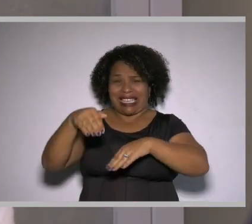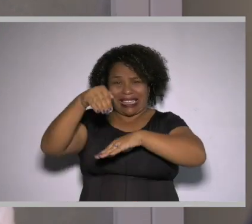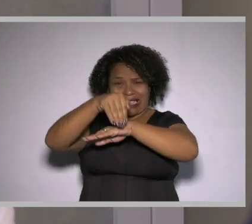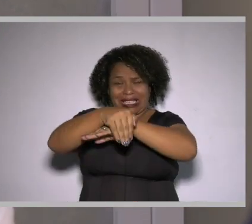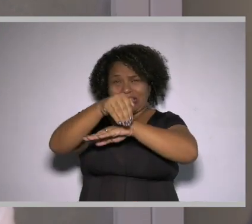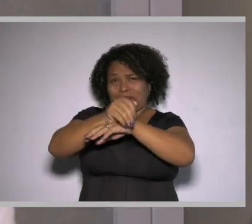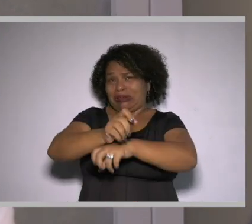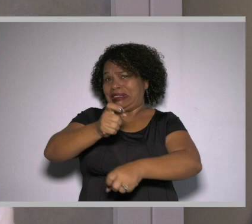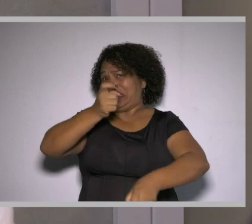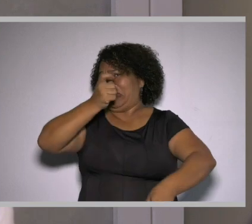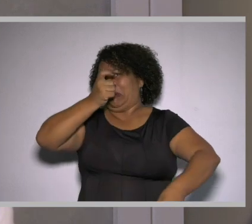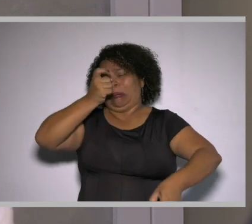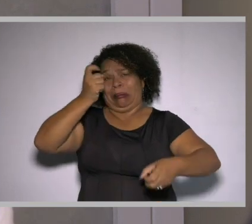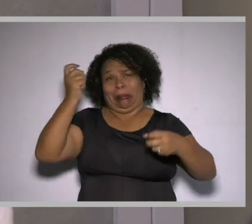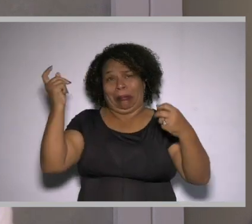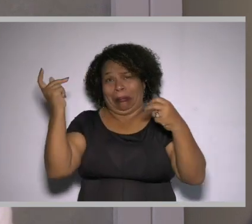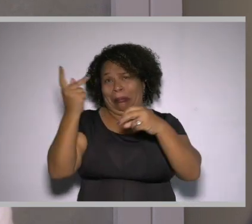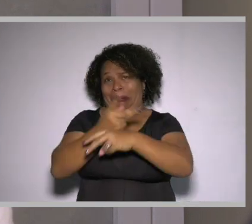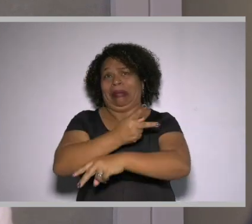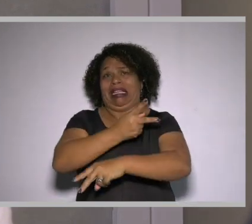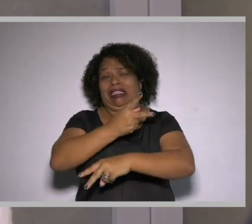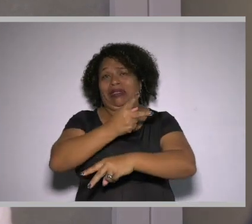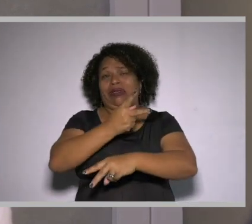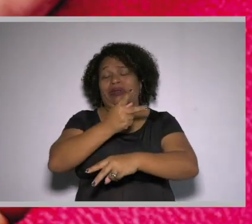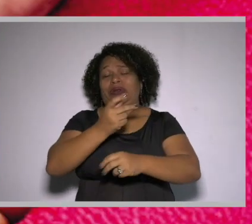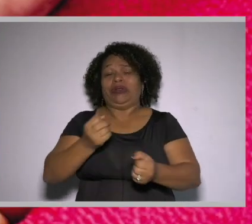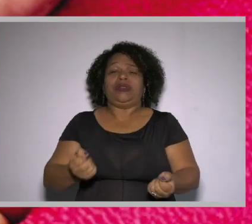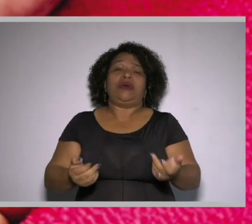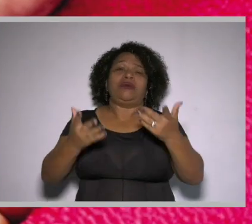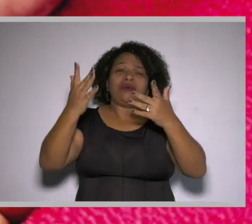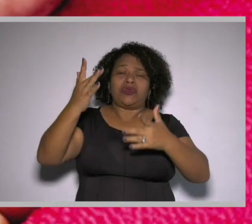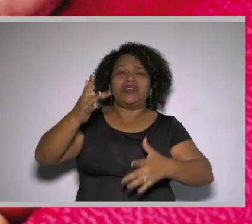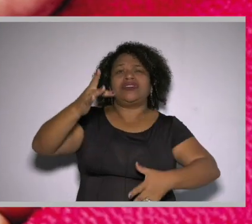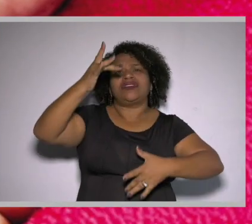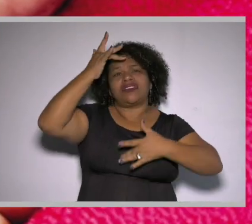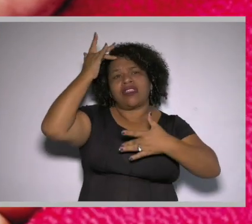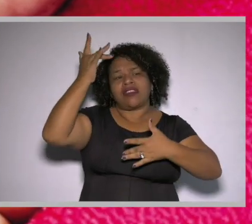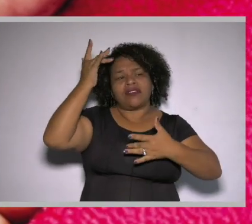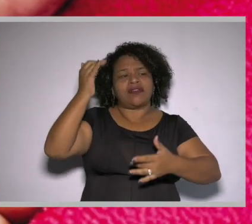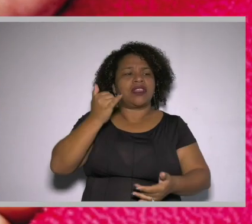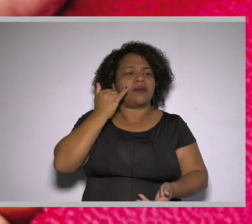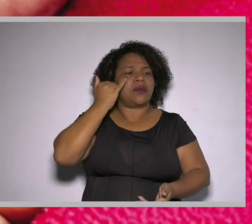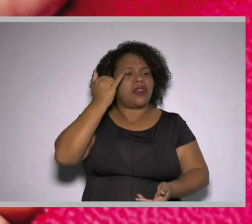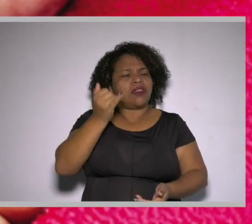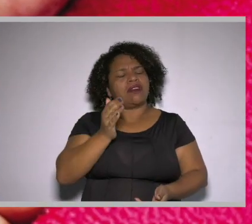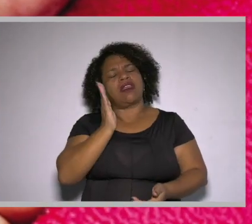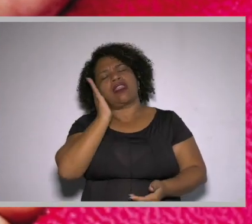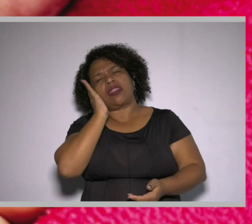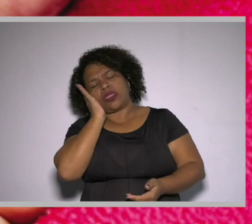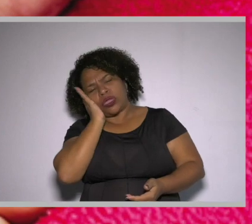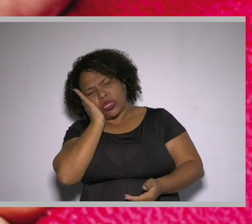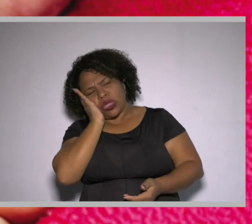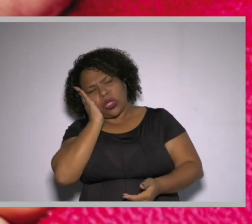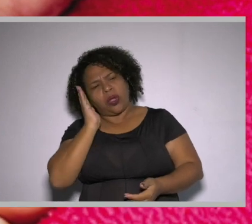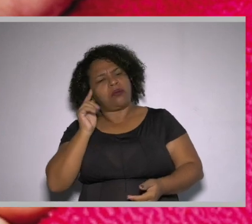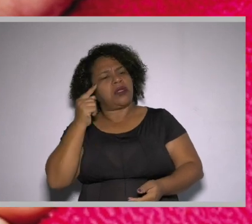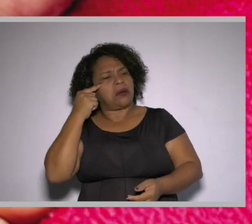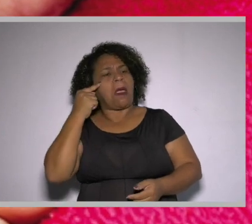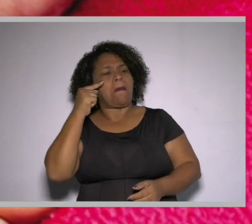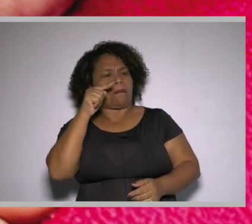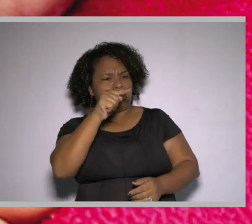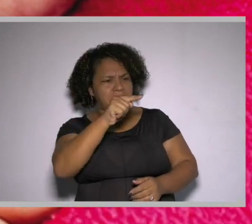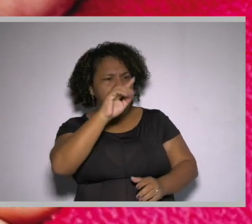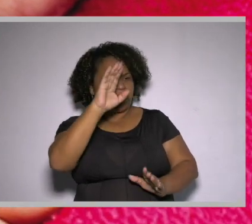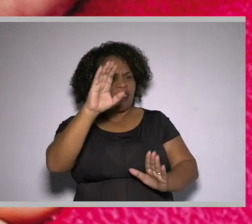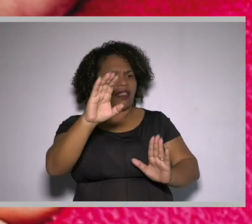en la boca, conocido como la halitosis. El paciente presenta dolor de oídos, la otalgia, y es porque los